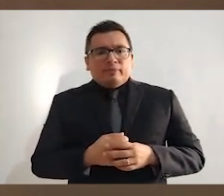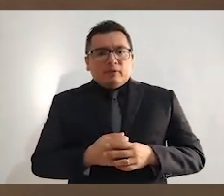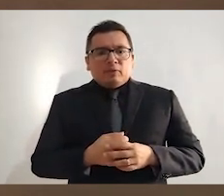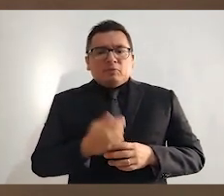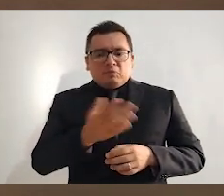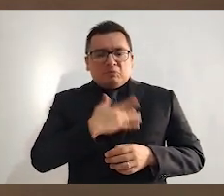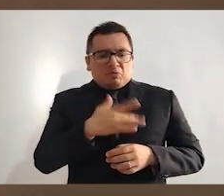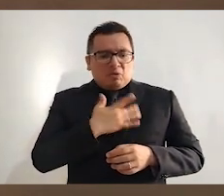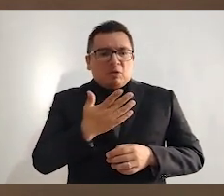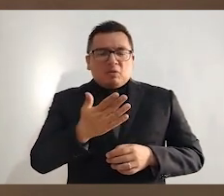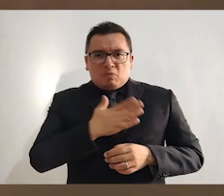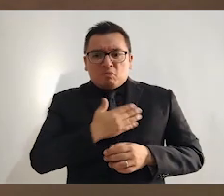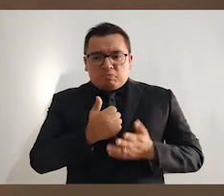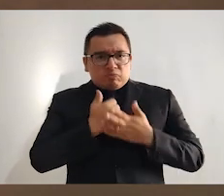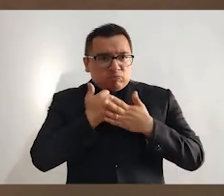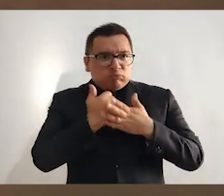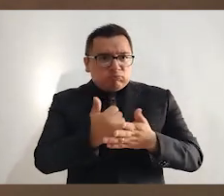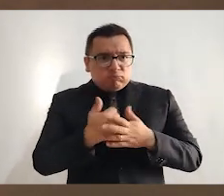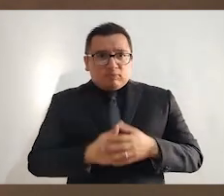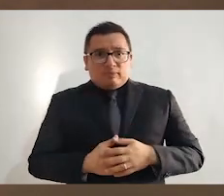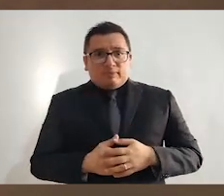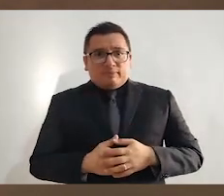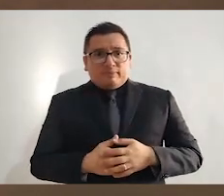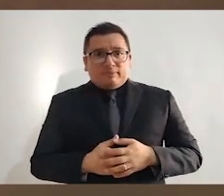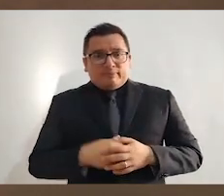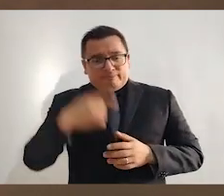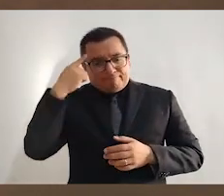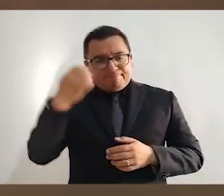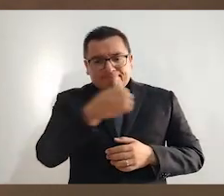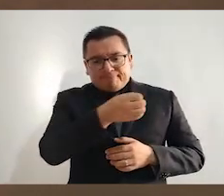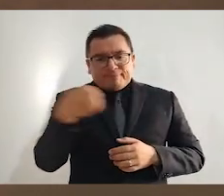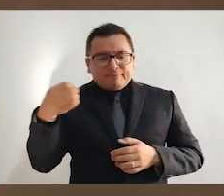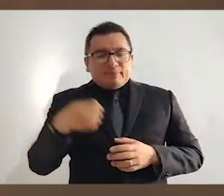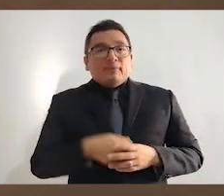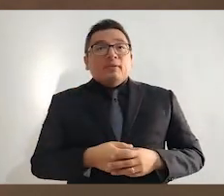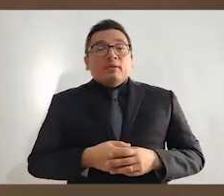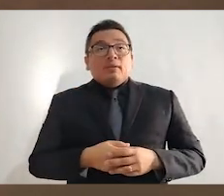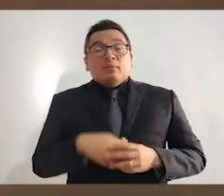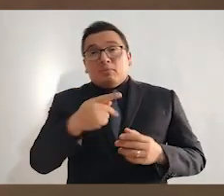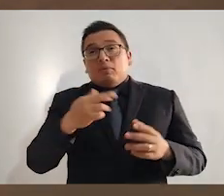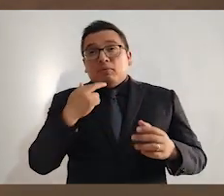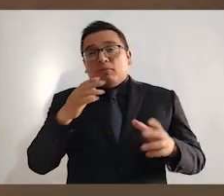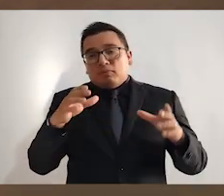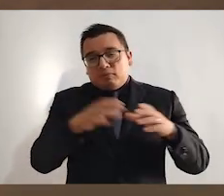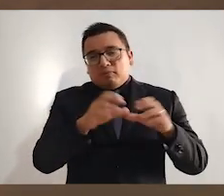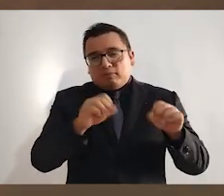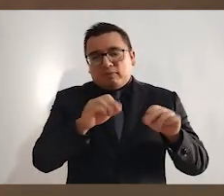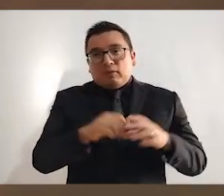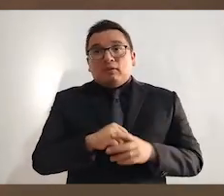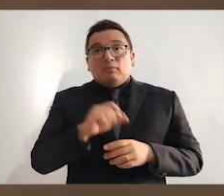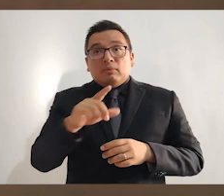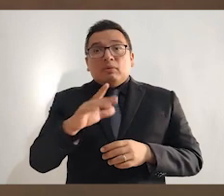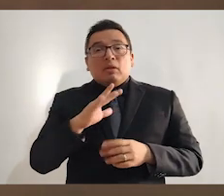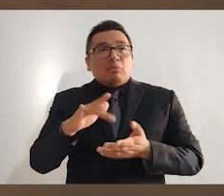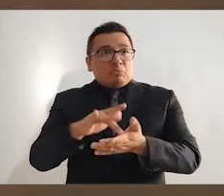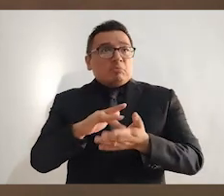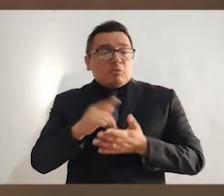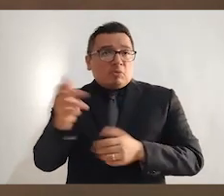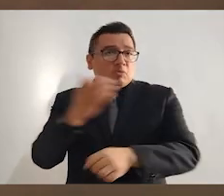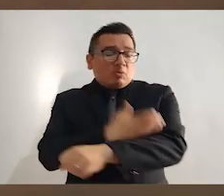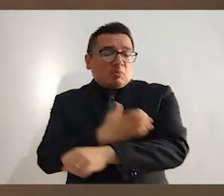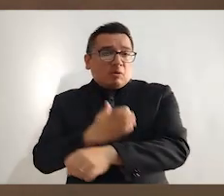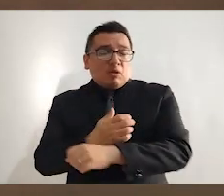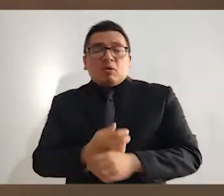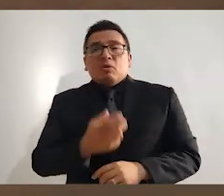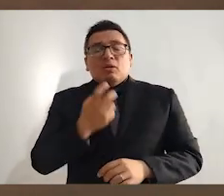hacer algo, ayudar en la organización, en este caso del comité, y aparte recibí muy buen apoyo de mis